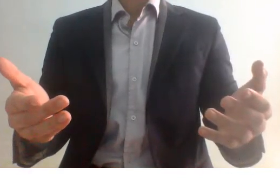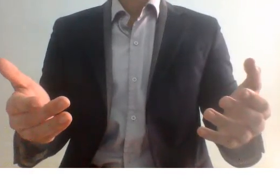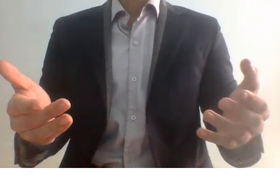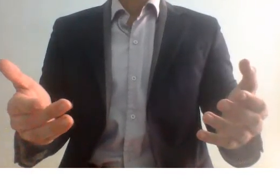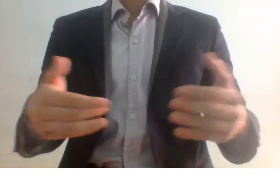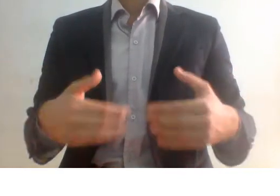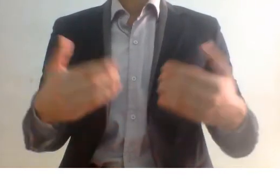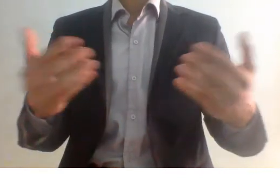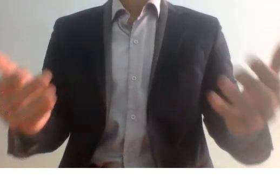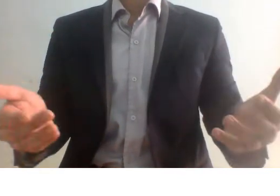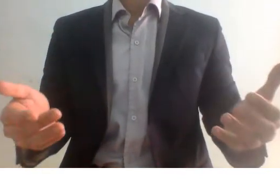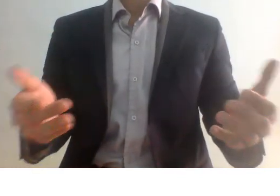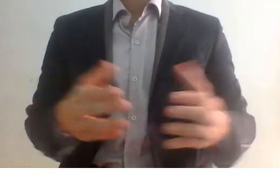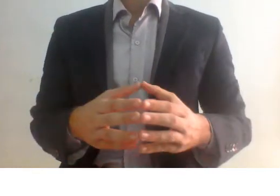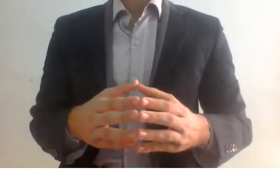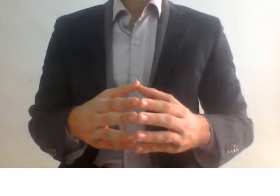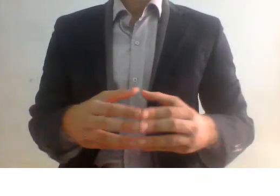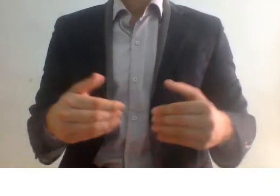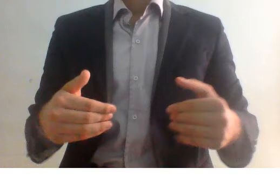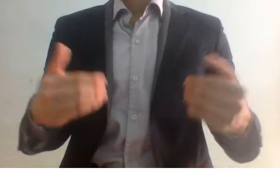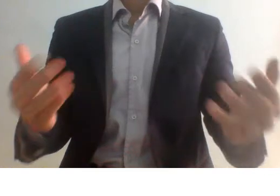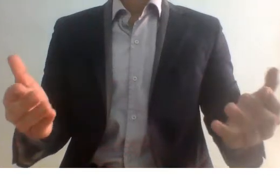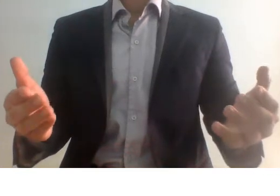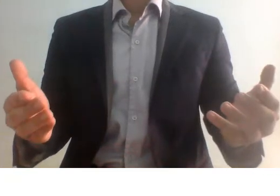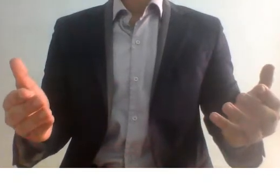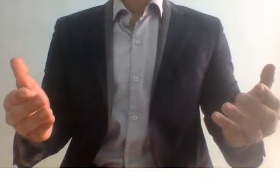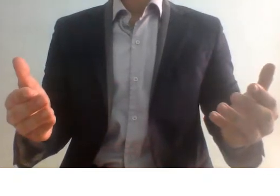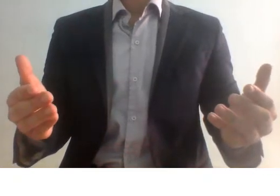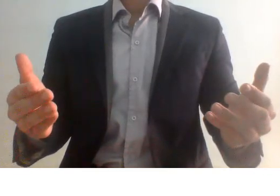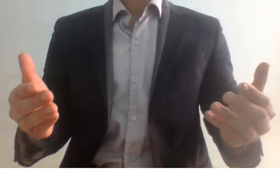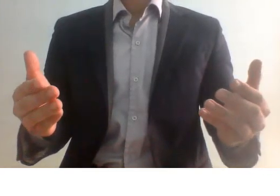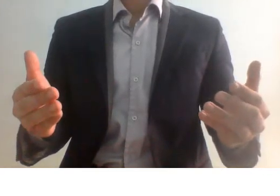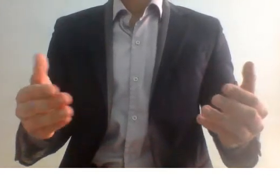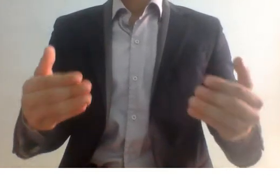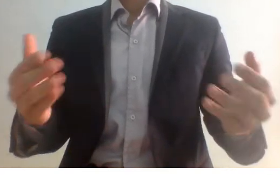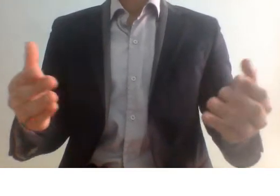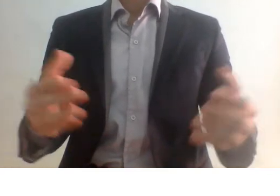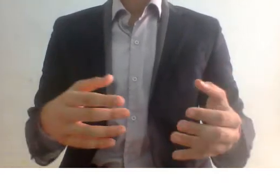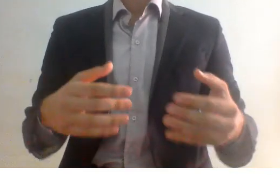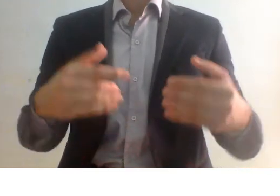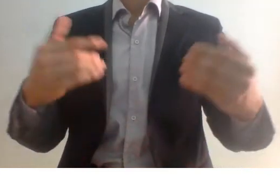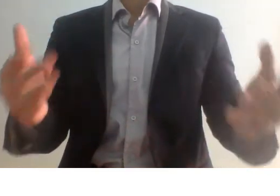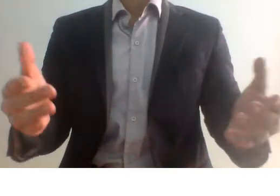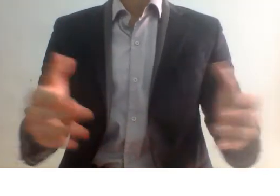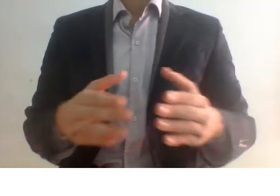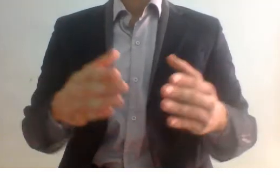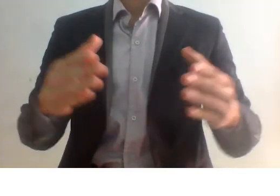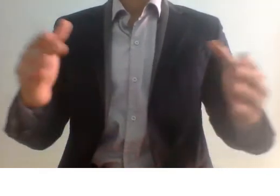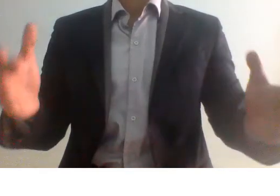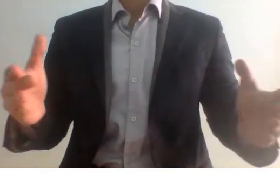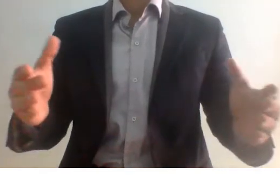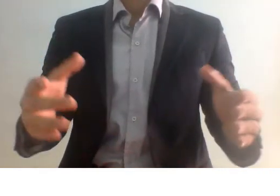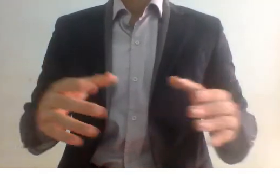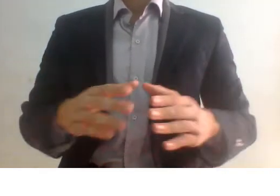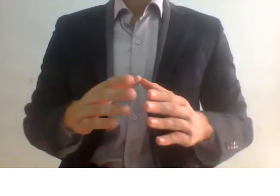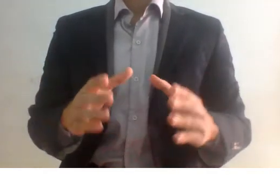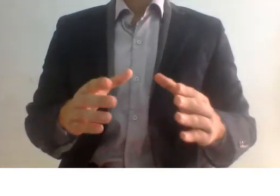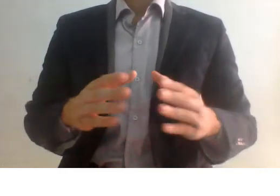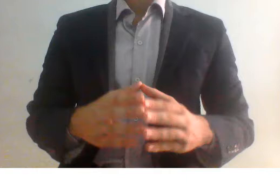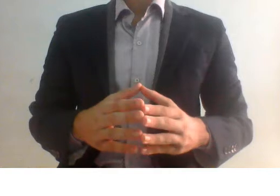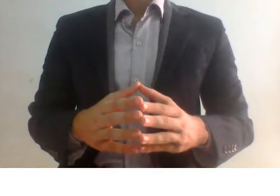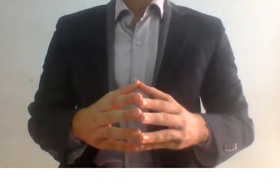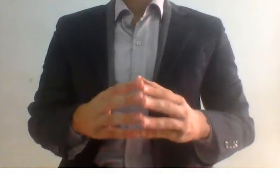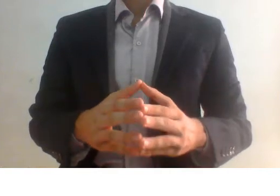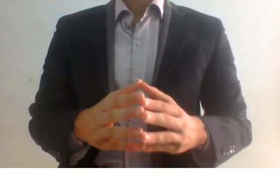si te llego a despedir en tal año, pues bueno, tú has generado una antigüedad de menos del año, entonces ahí te va poquito. Ese es el problema, esa es la